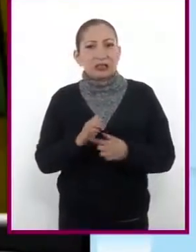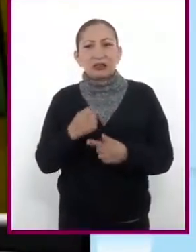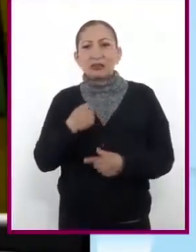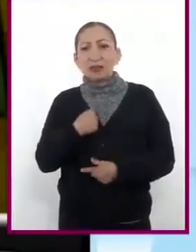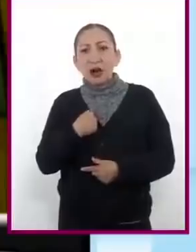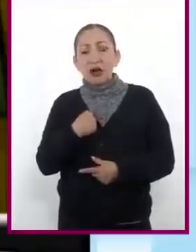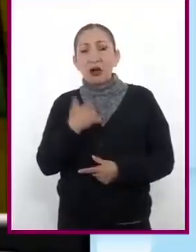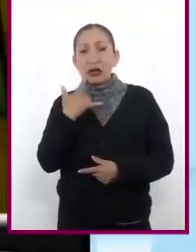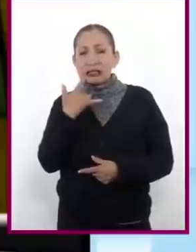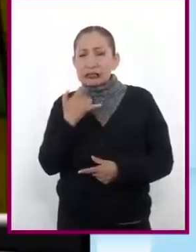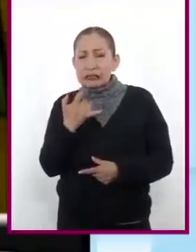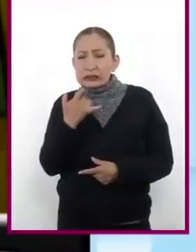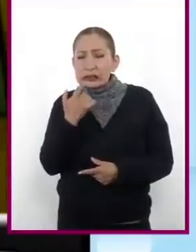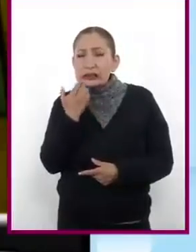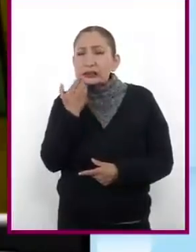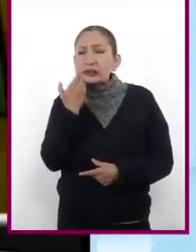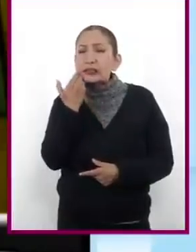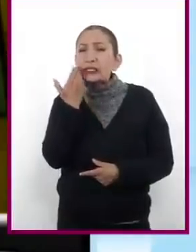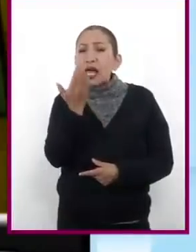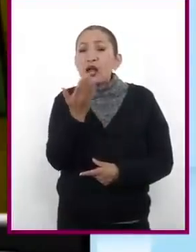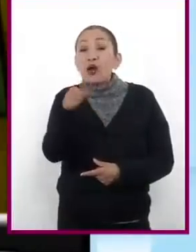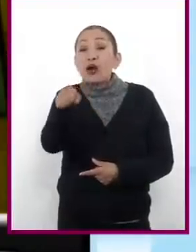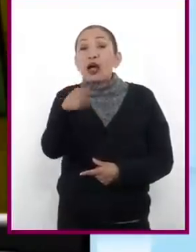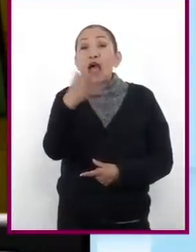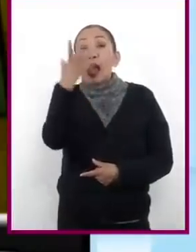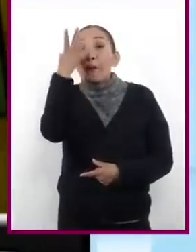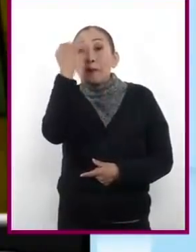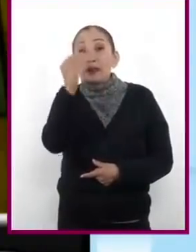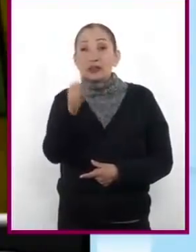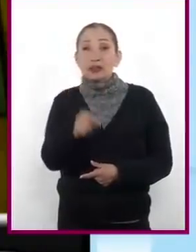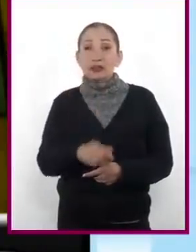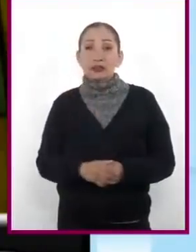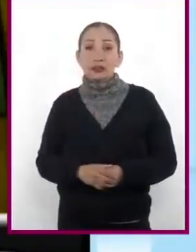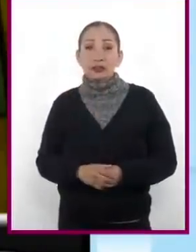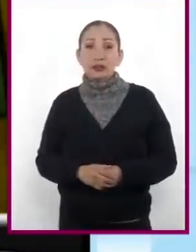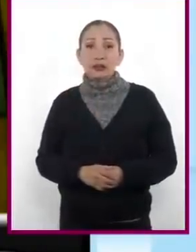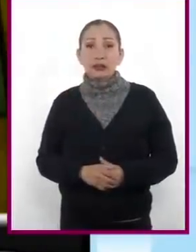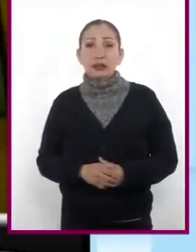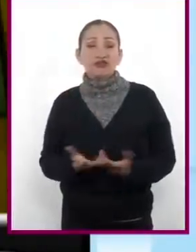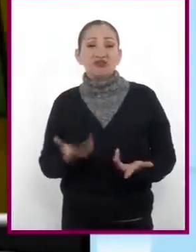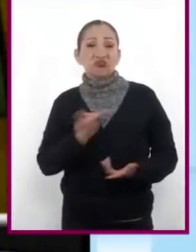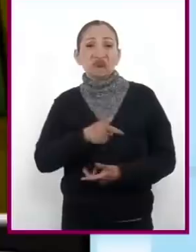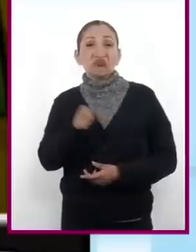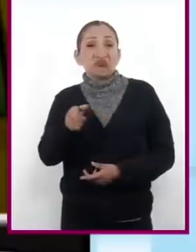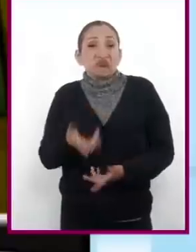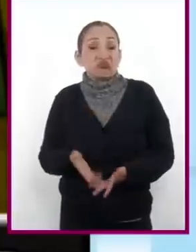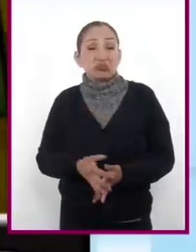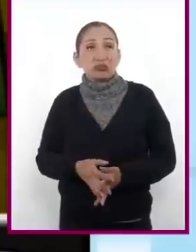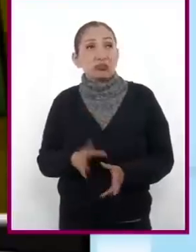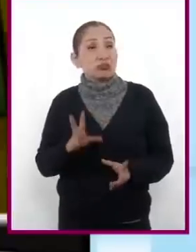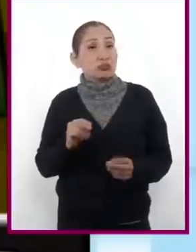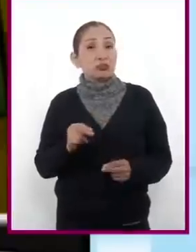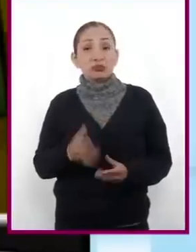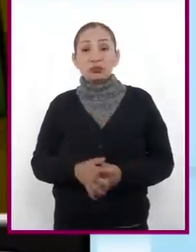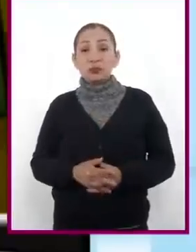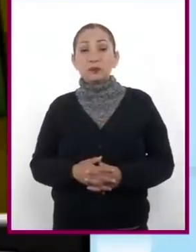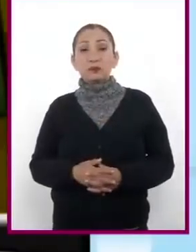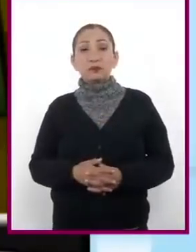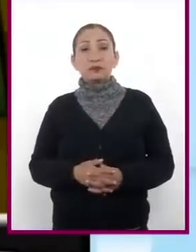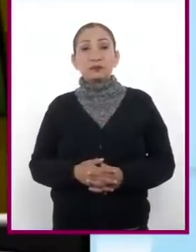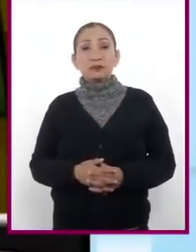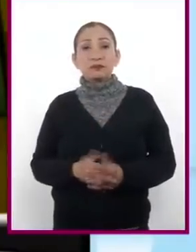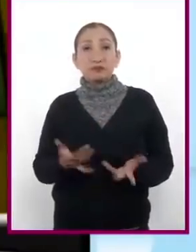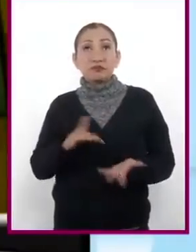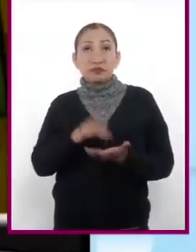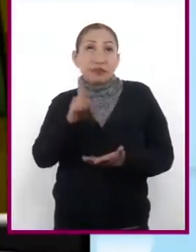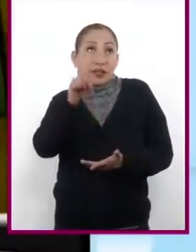yo trato de que aprendan, pero pues no les gusta, como pues